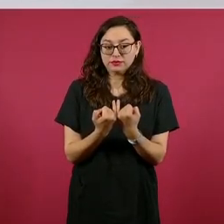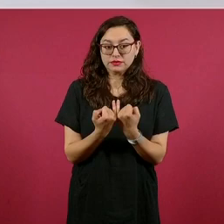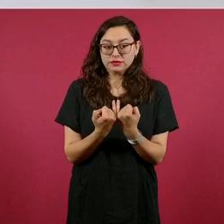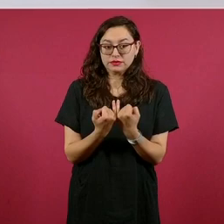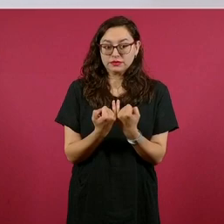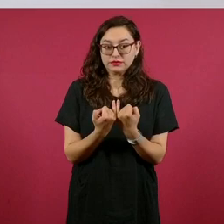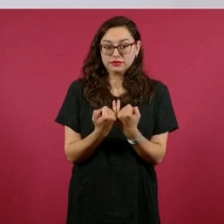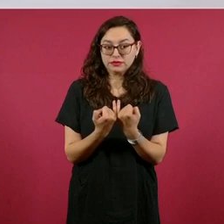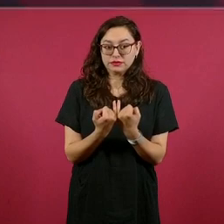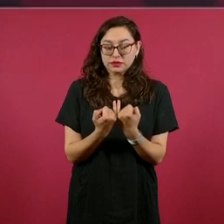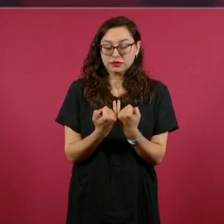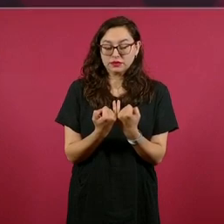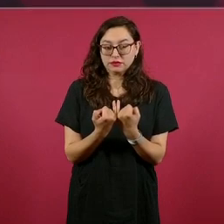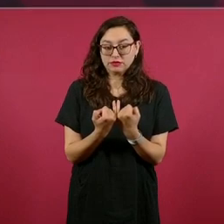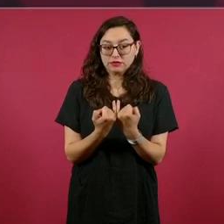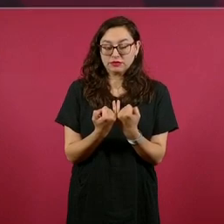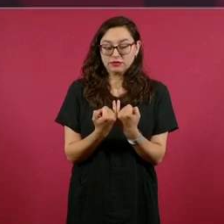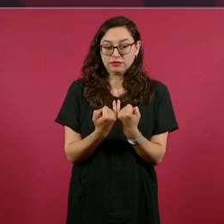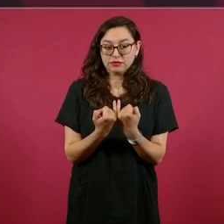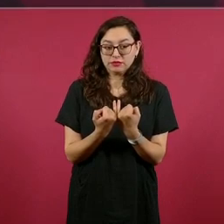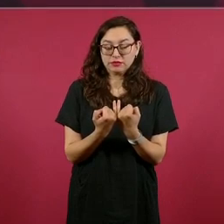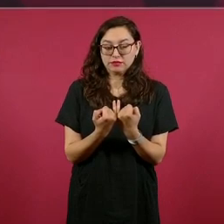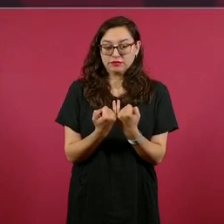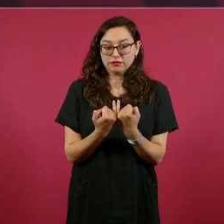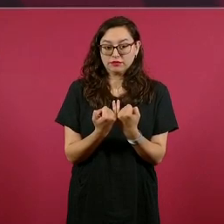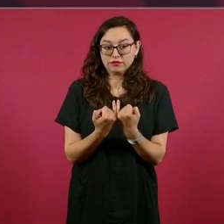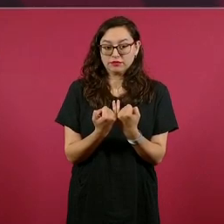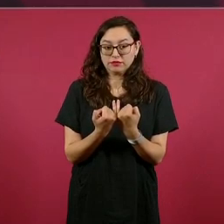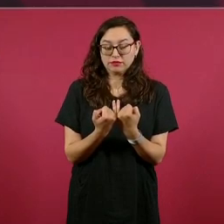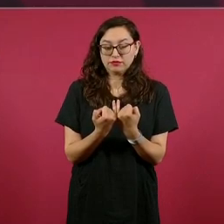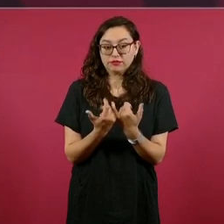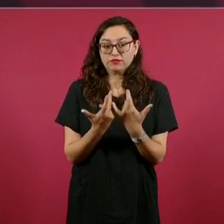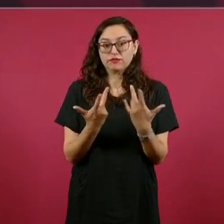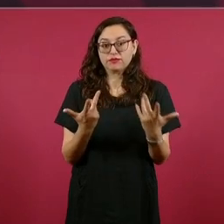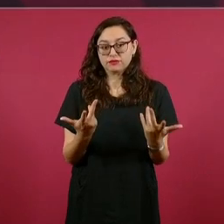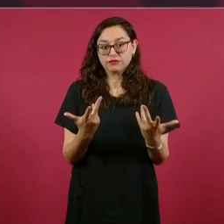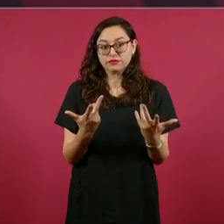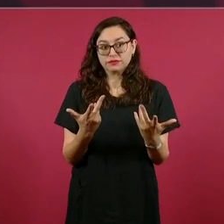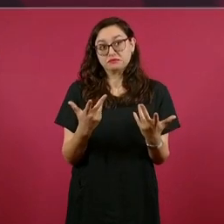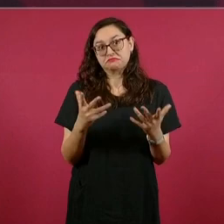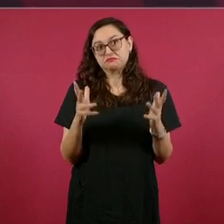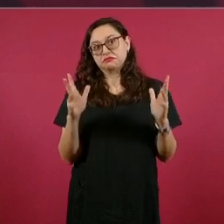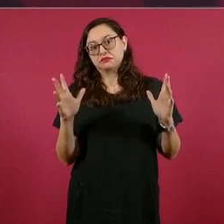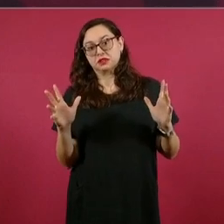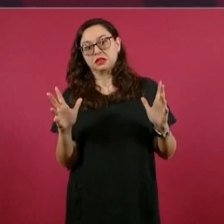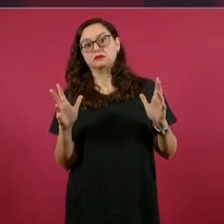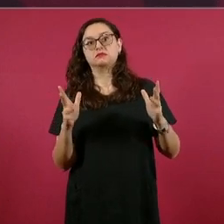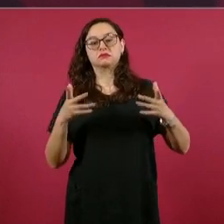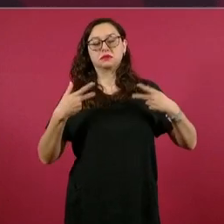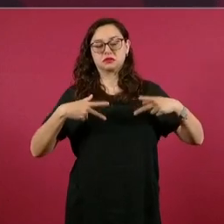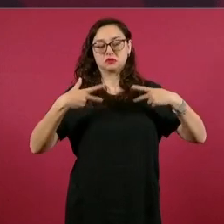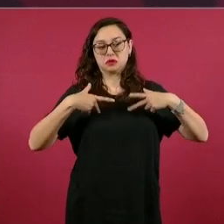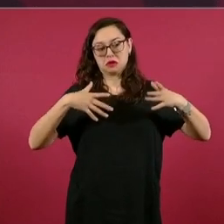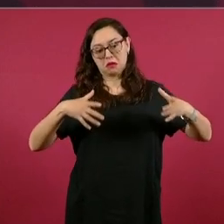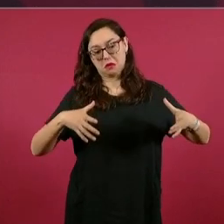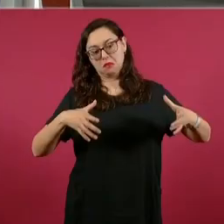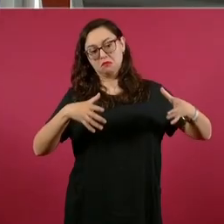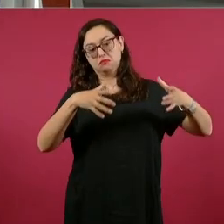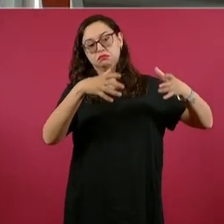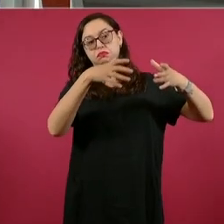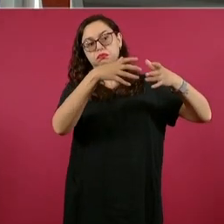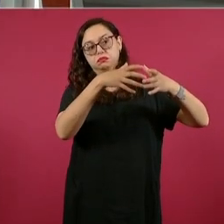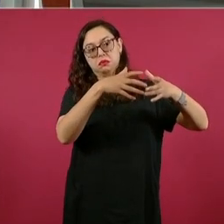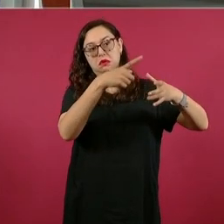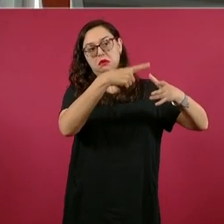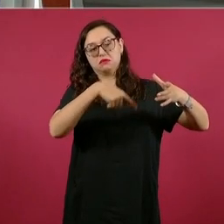los hombres de Estado, los estadistas